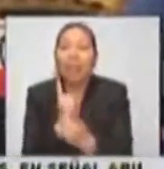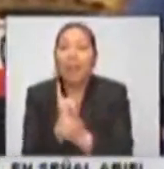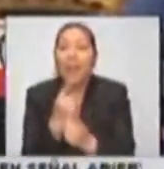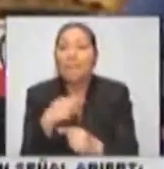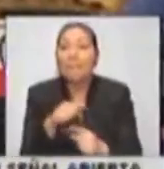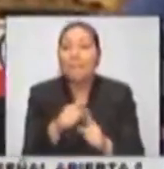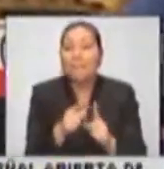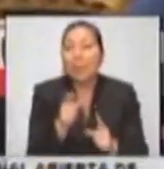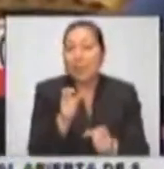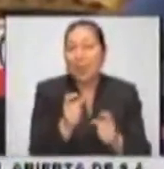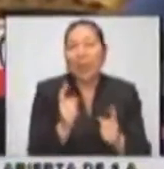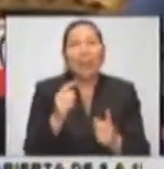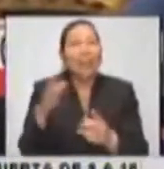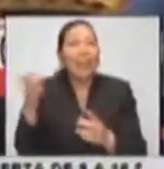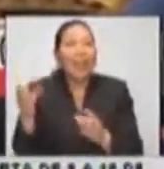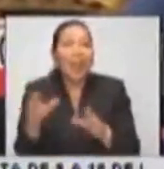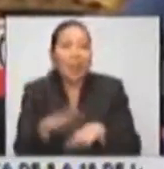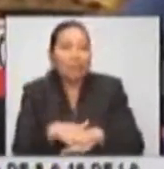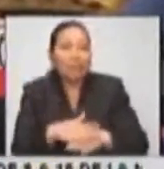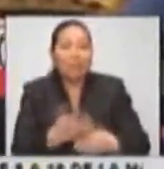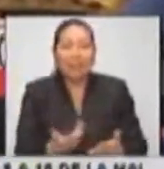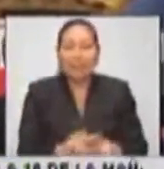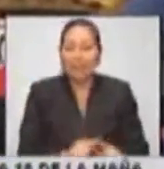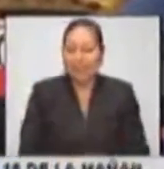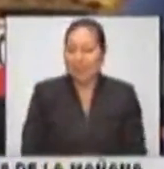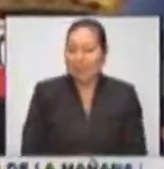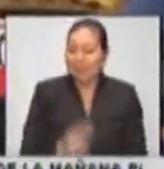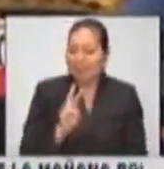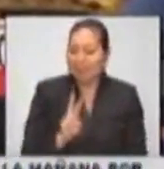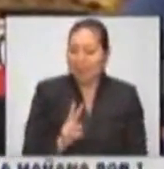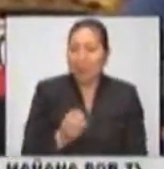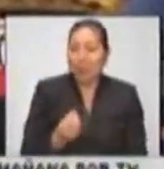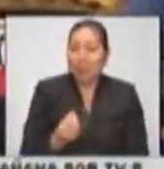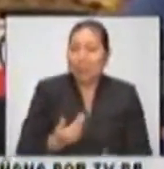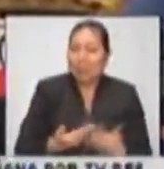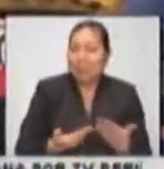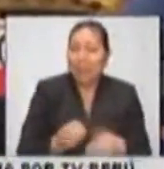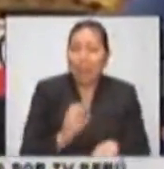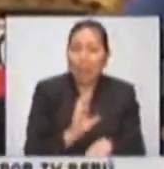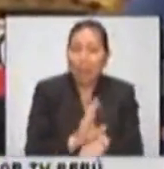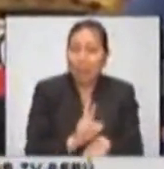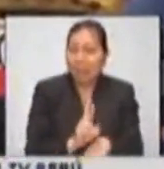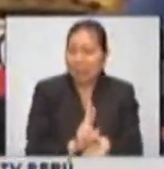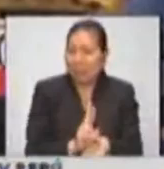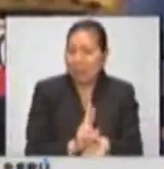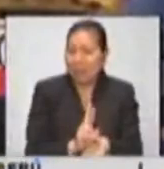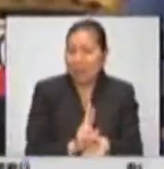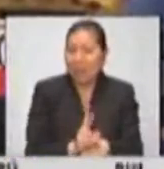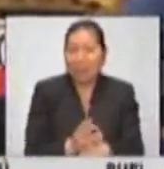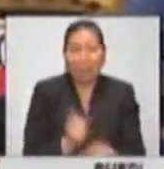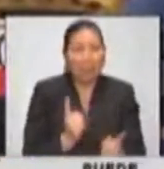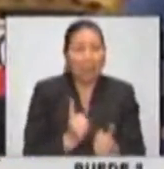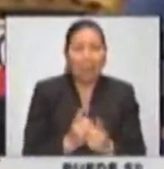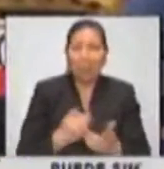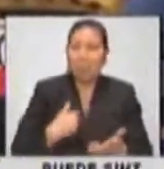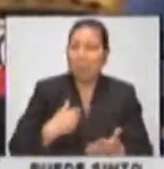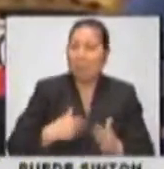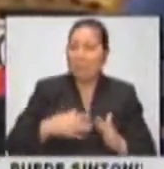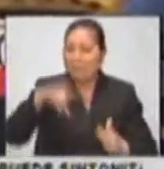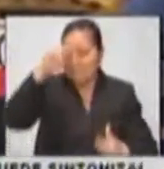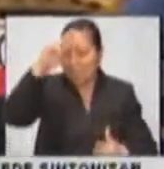gente de la OCDE. Porque mirándonos con los avances que tiene Costa Rica y con los avances que tenemos nosotros, nosotros hemos avanzado